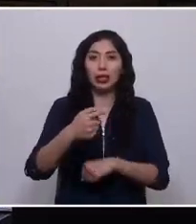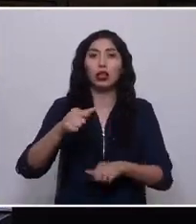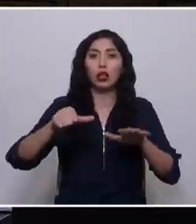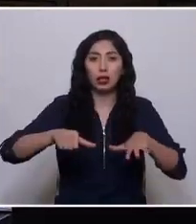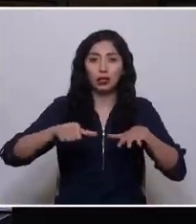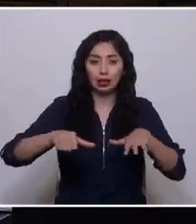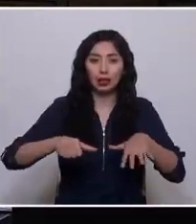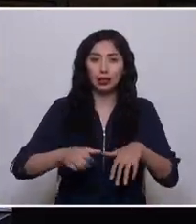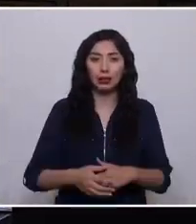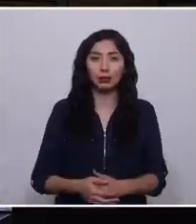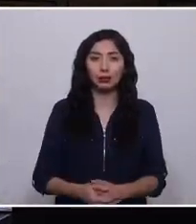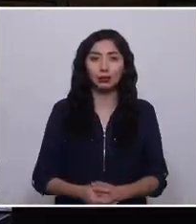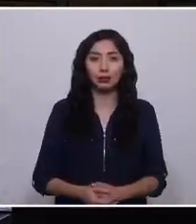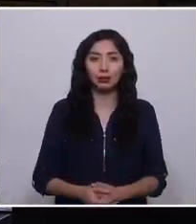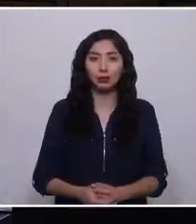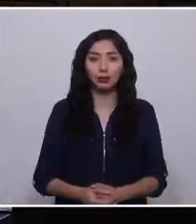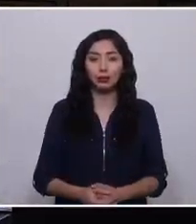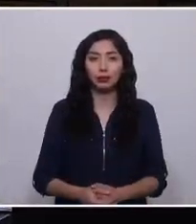116.